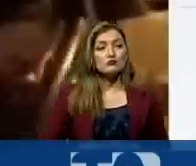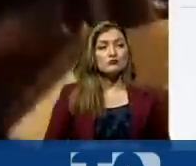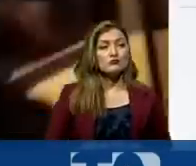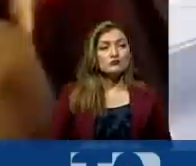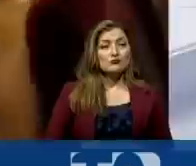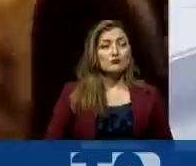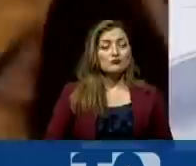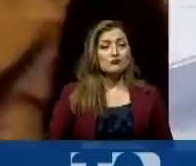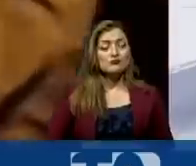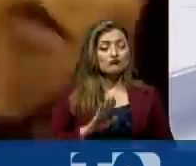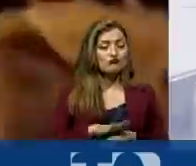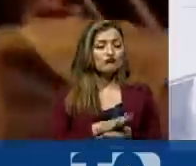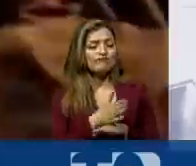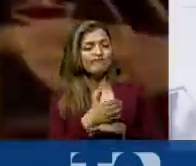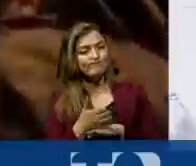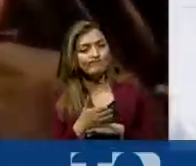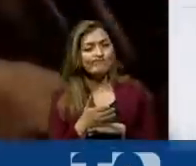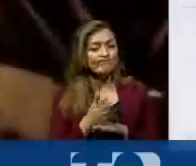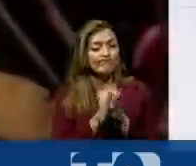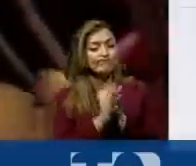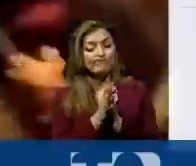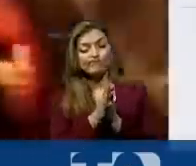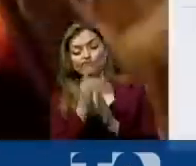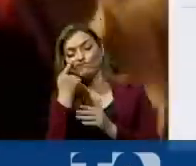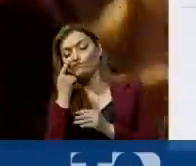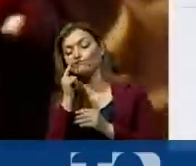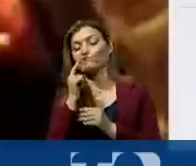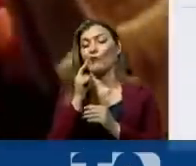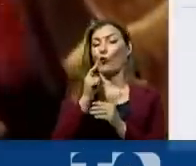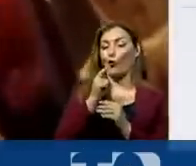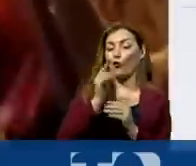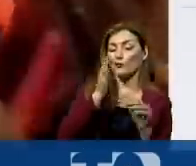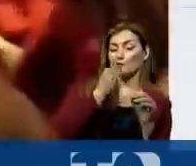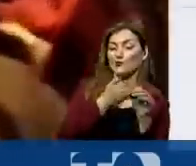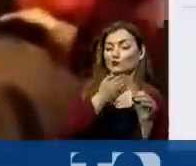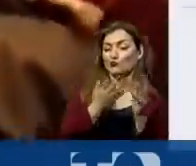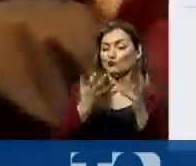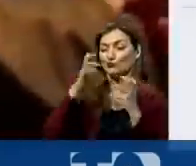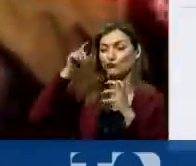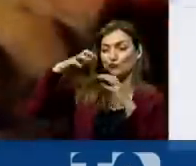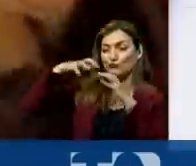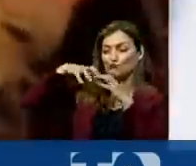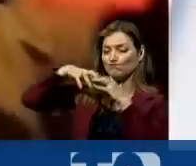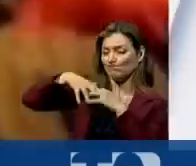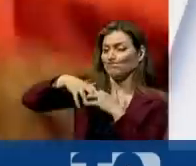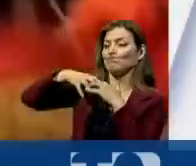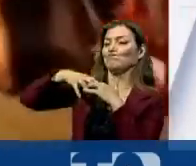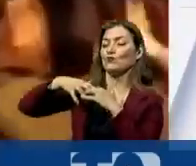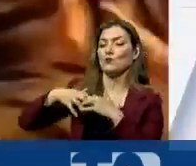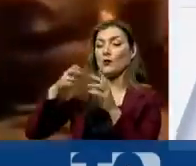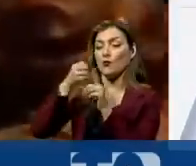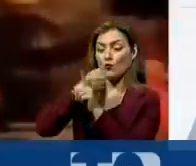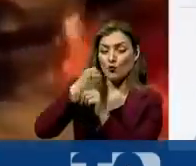existen motivaciones en otro sentido que van con intentos de desestabilización con intentos